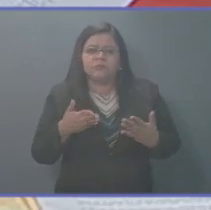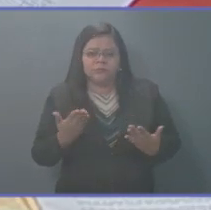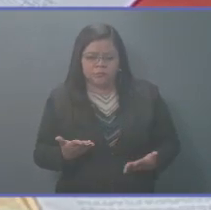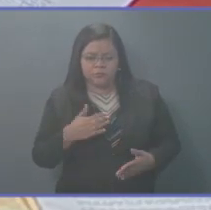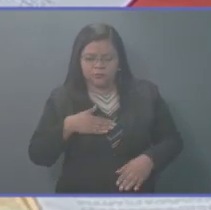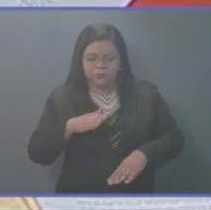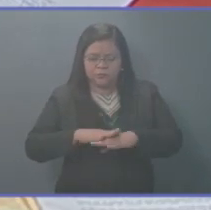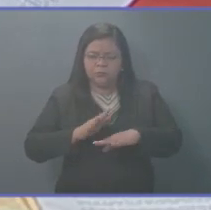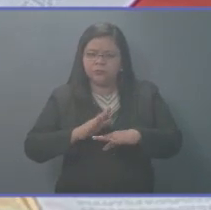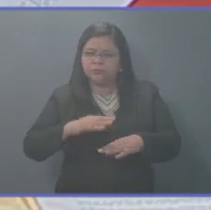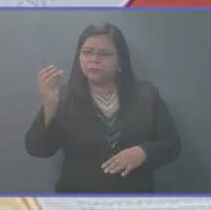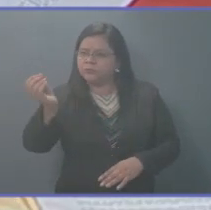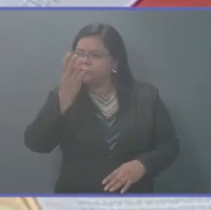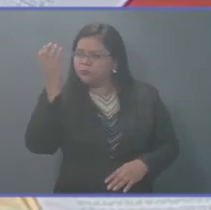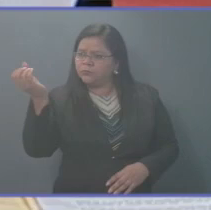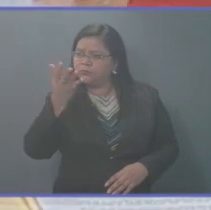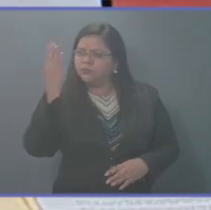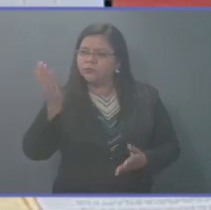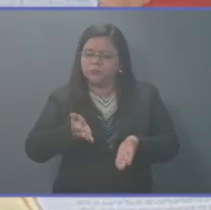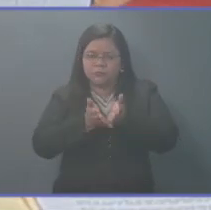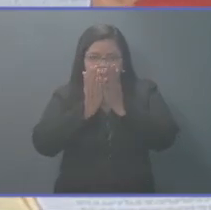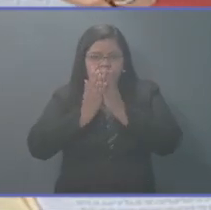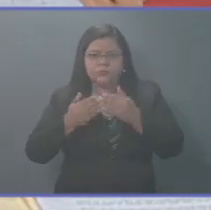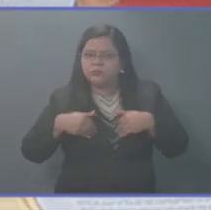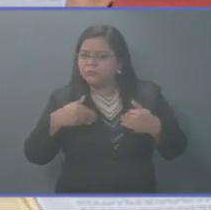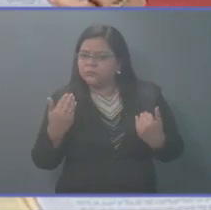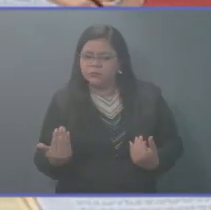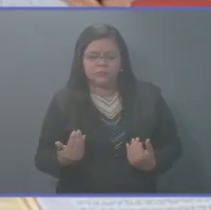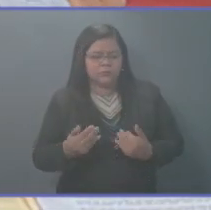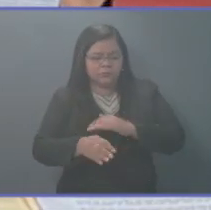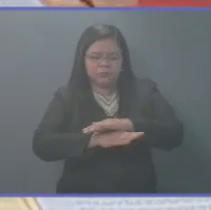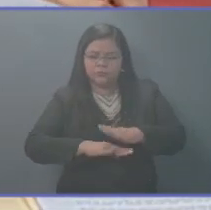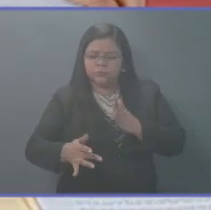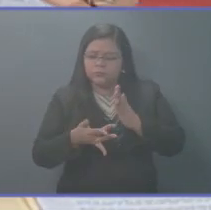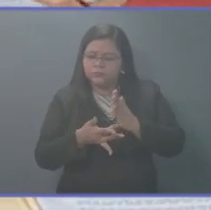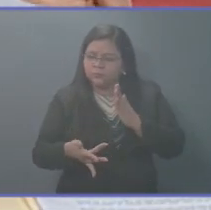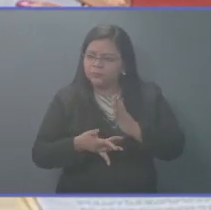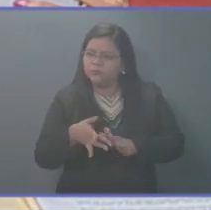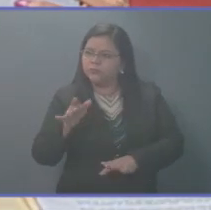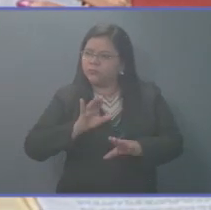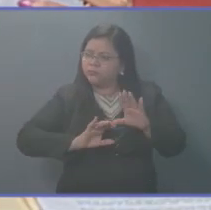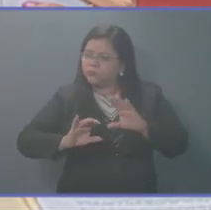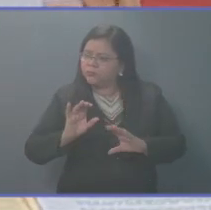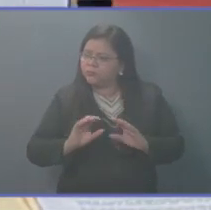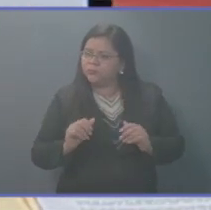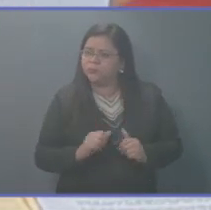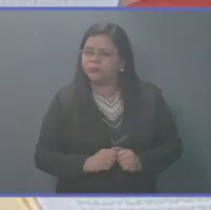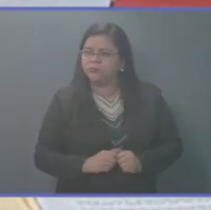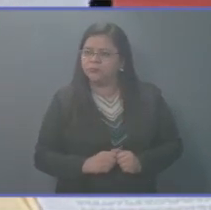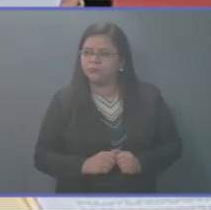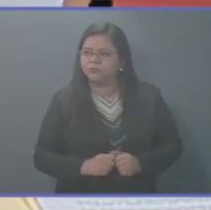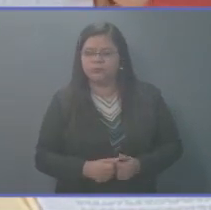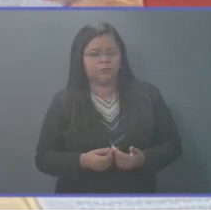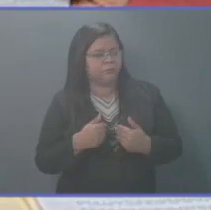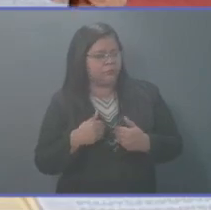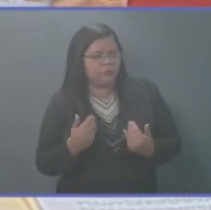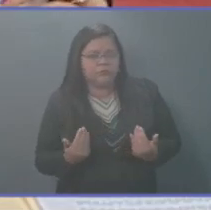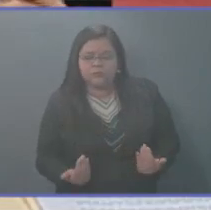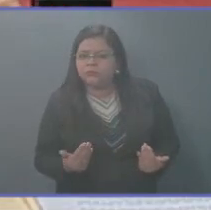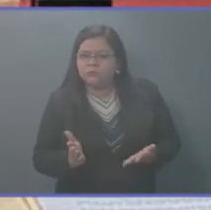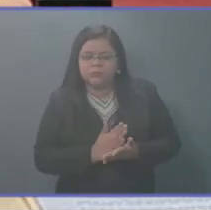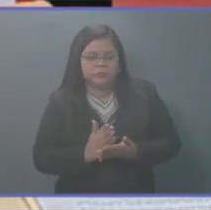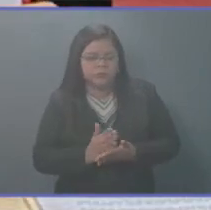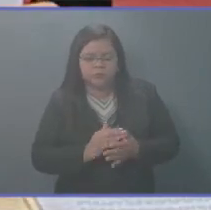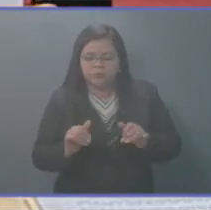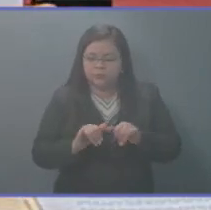emergencia sanitaria de agua si no tenía elementos técnicos científicos para hacerlo ni de medición del agua